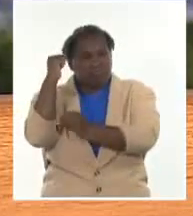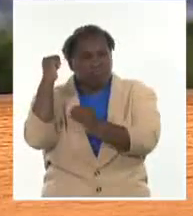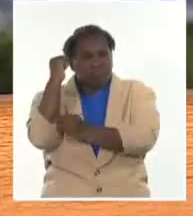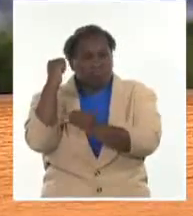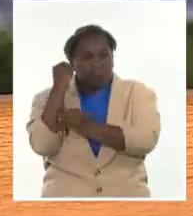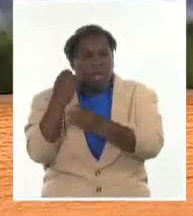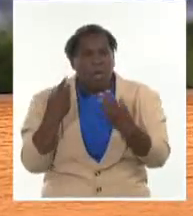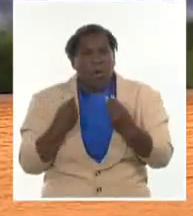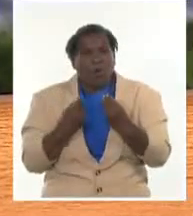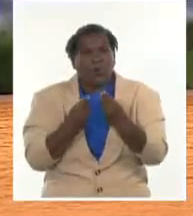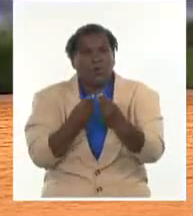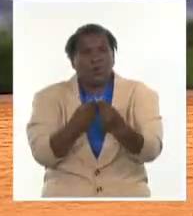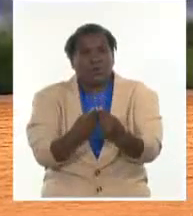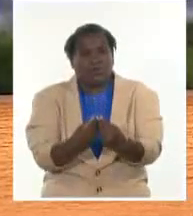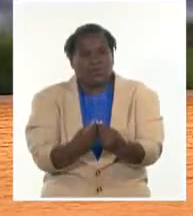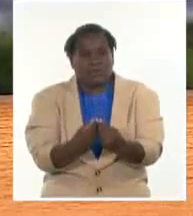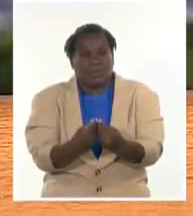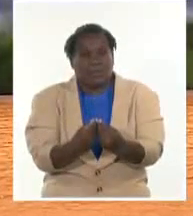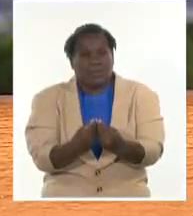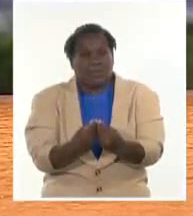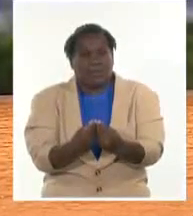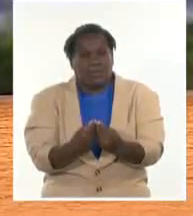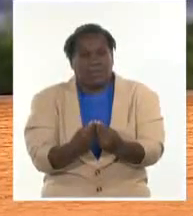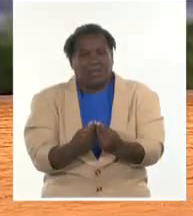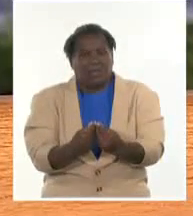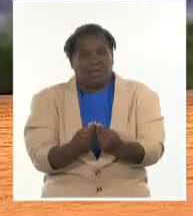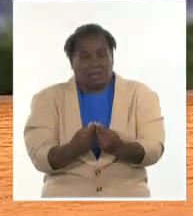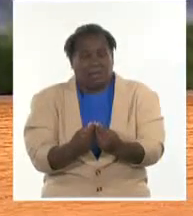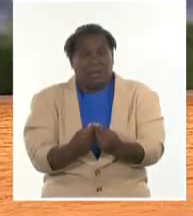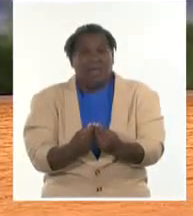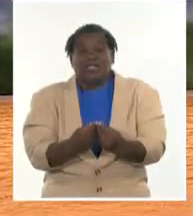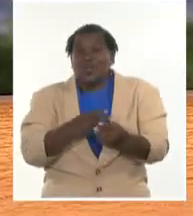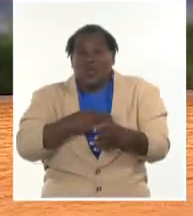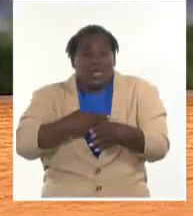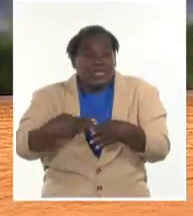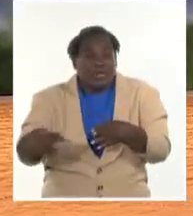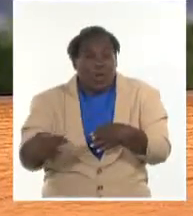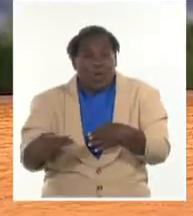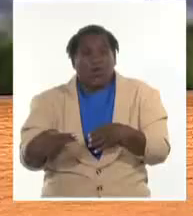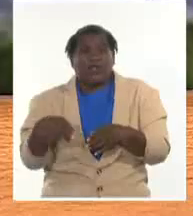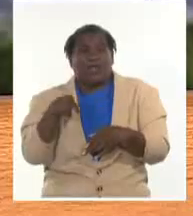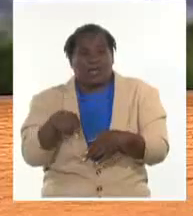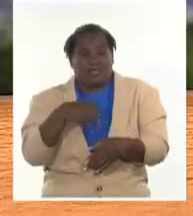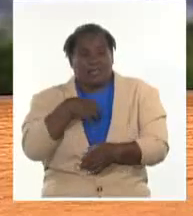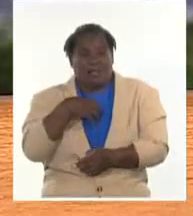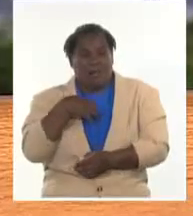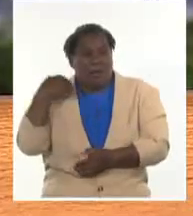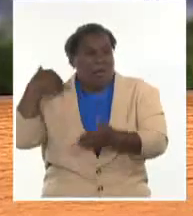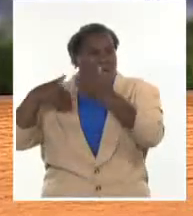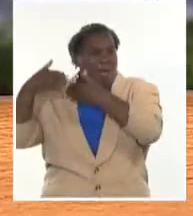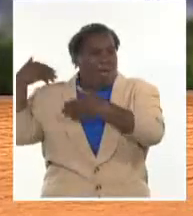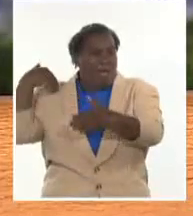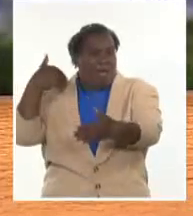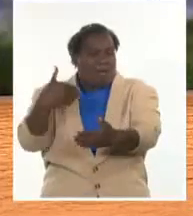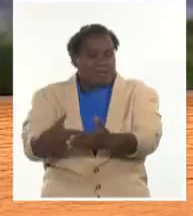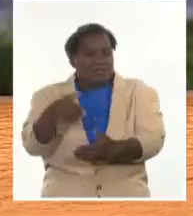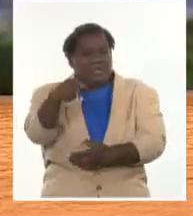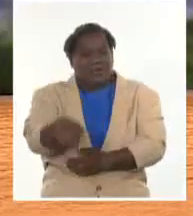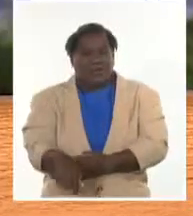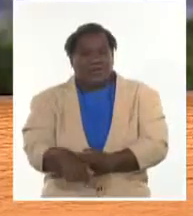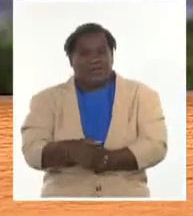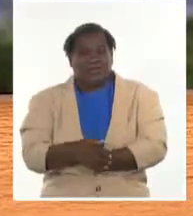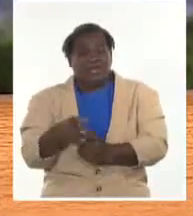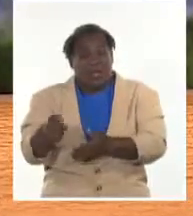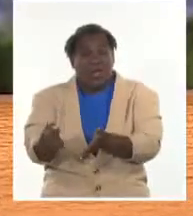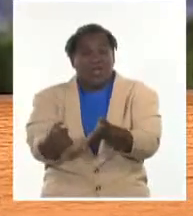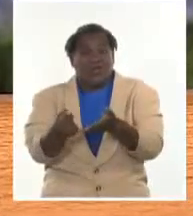unidad, la que nos ha traído hasta aquí y nos ha permitido sortear los